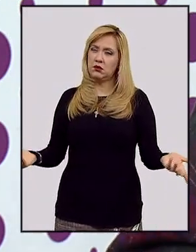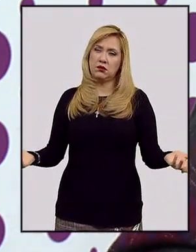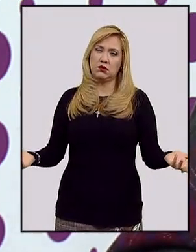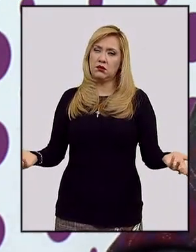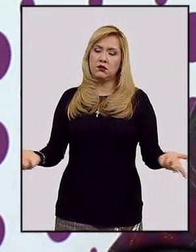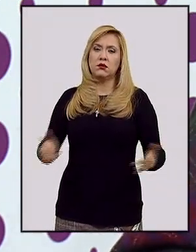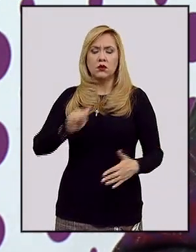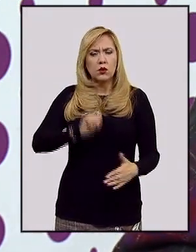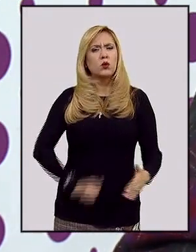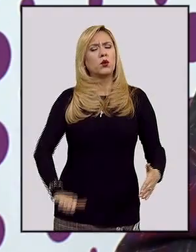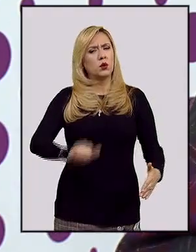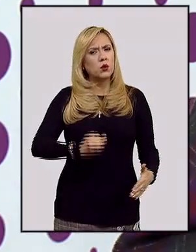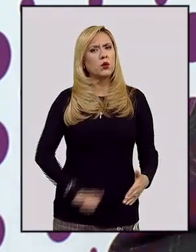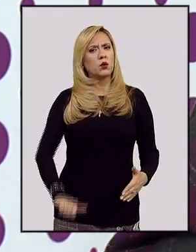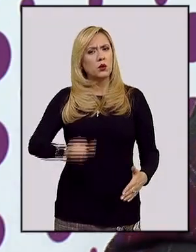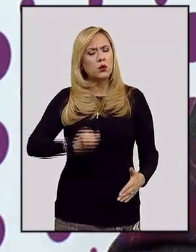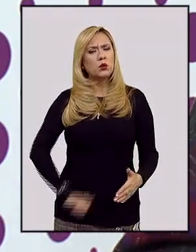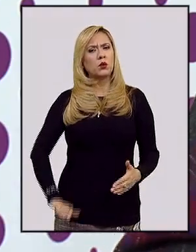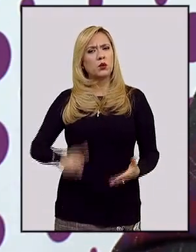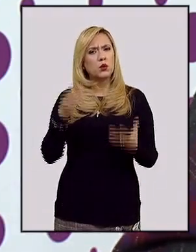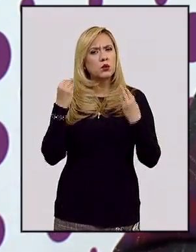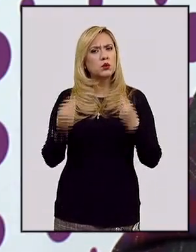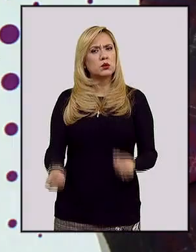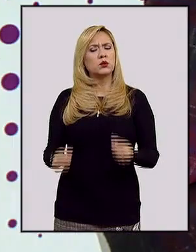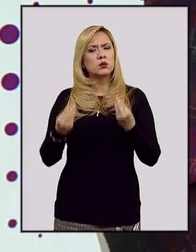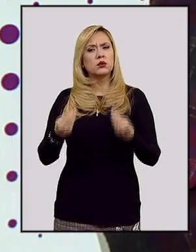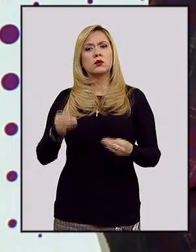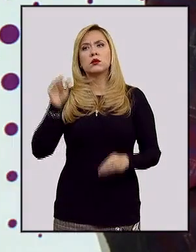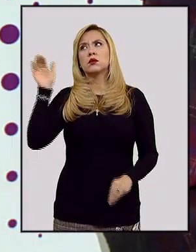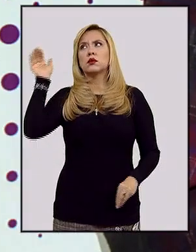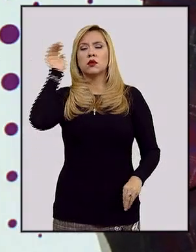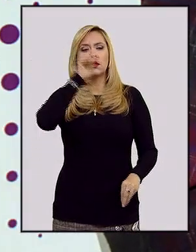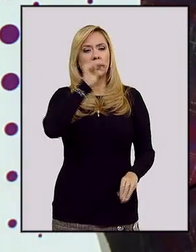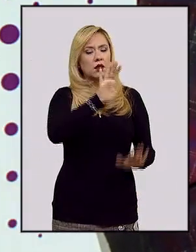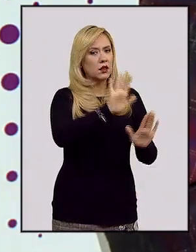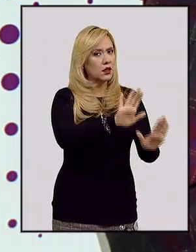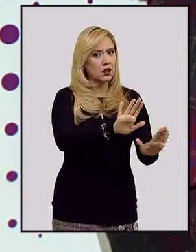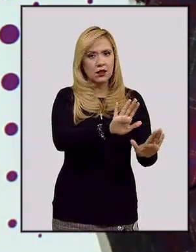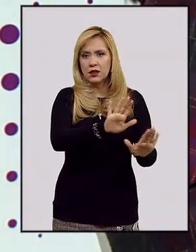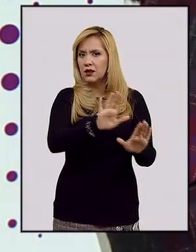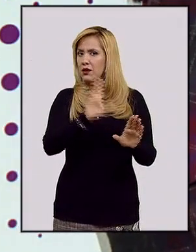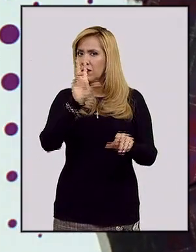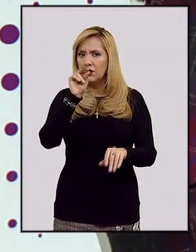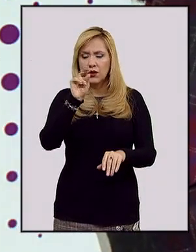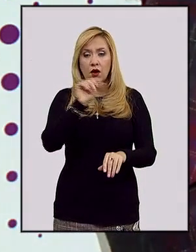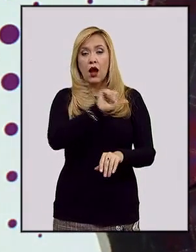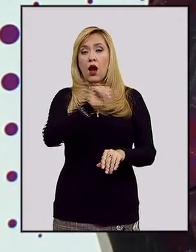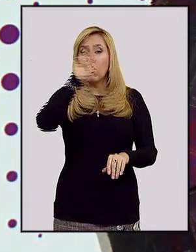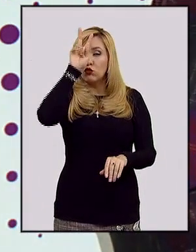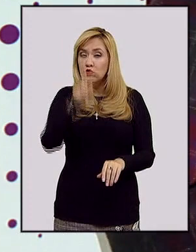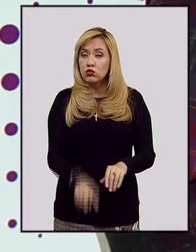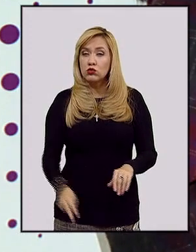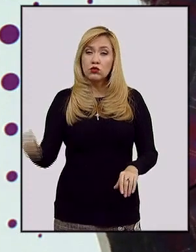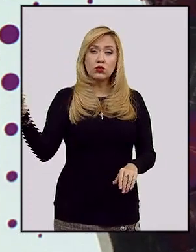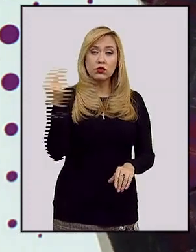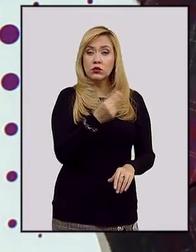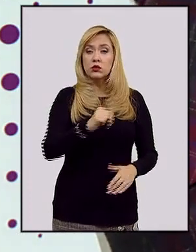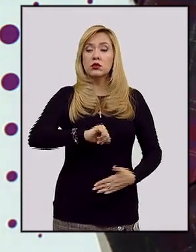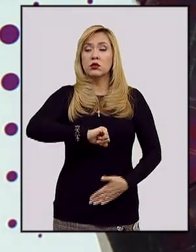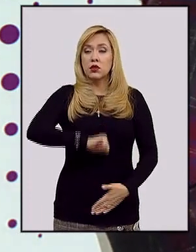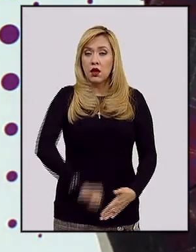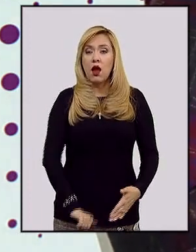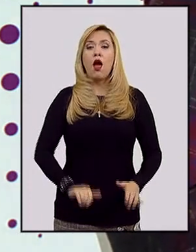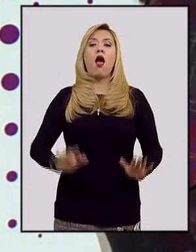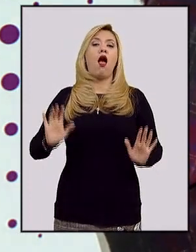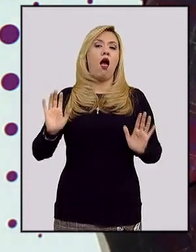de cesáreas en México duplique lo recomendado por la OMS, o también la